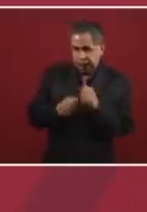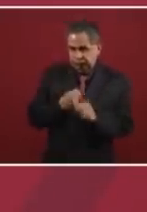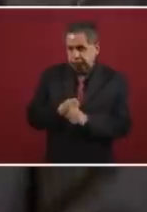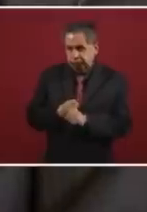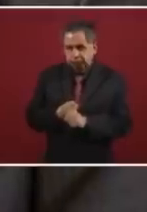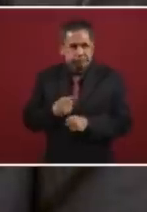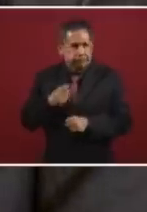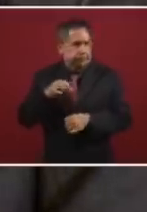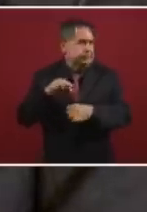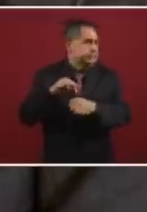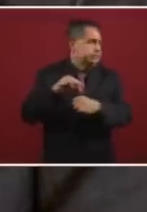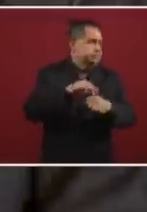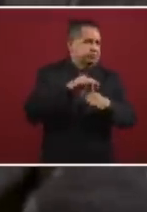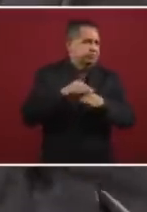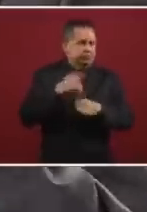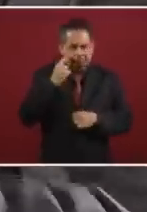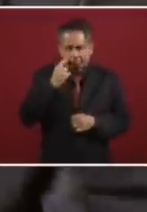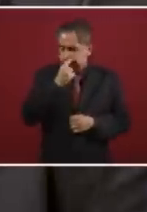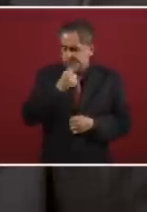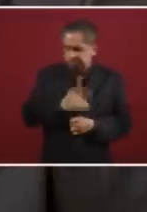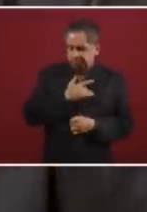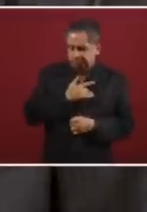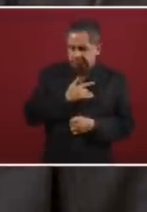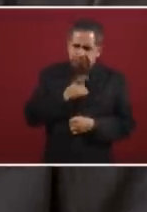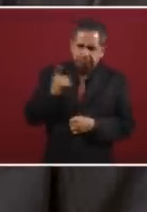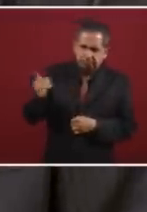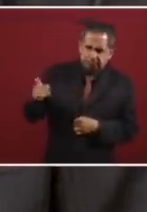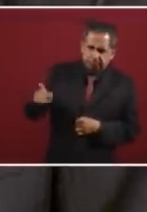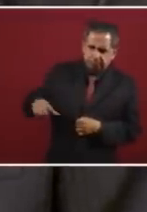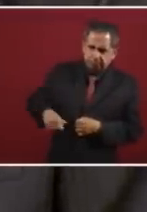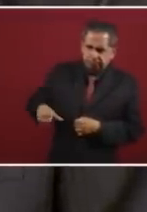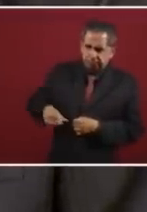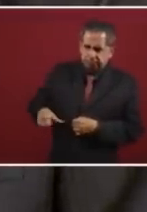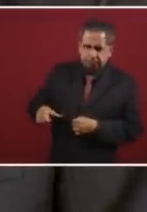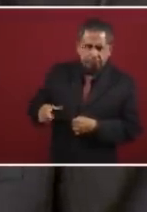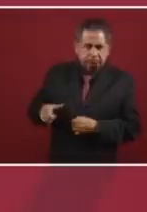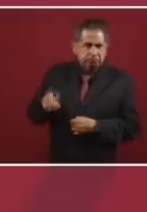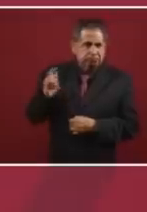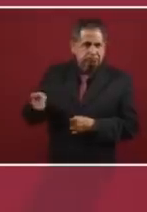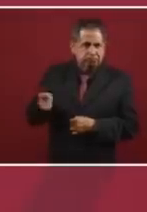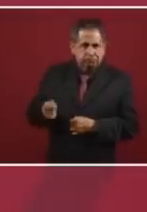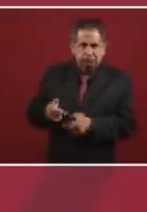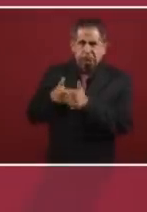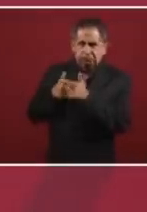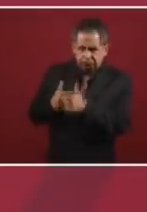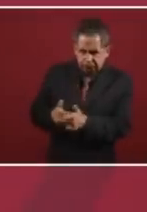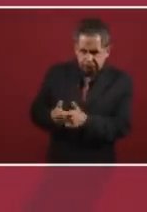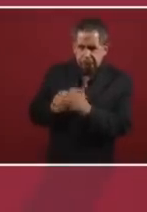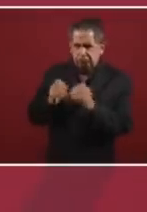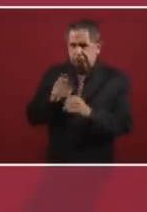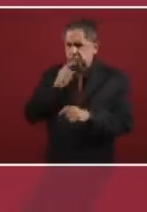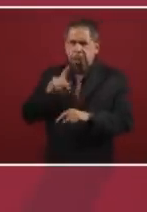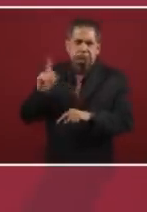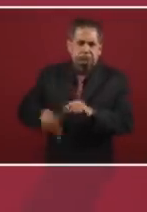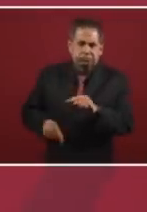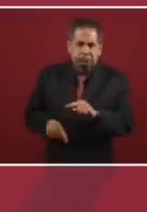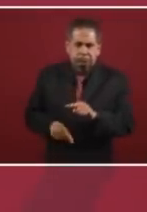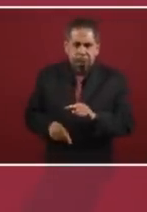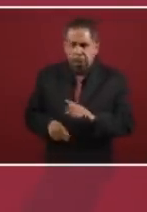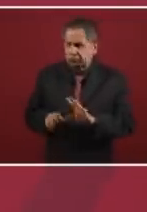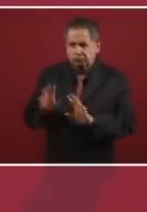y decidir si continúa ese gobernante o